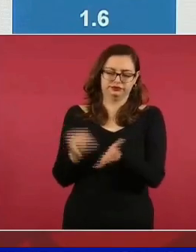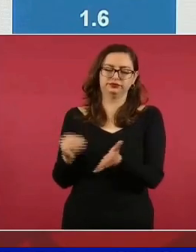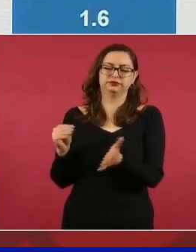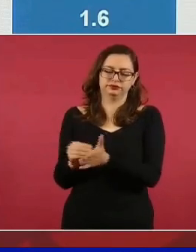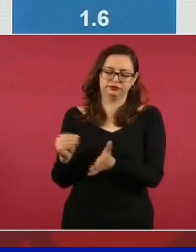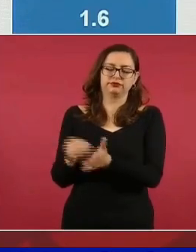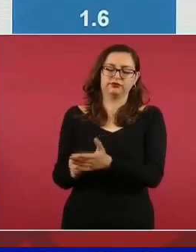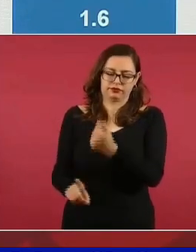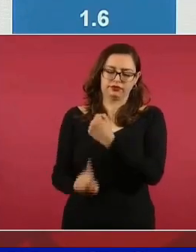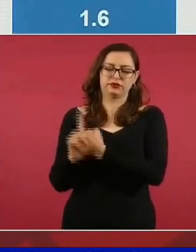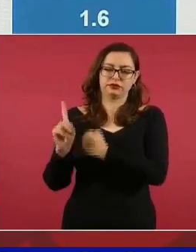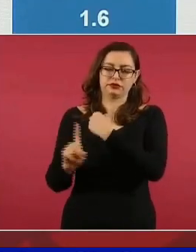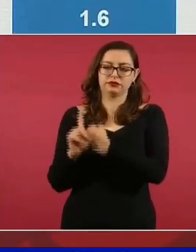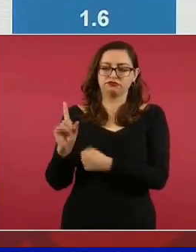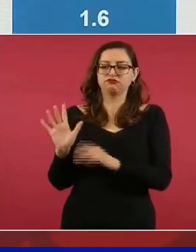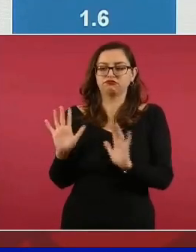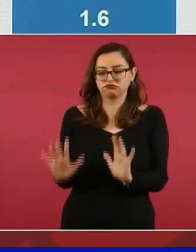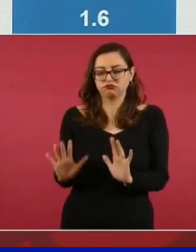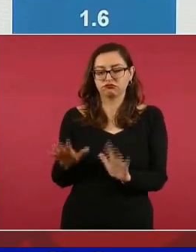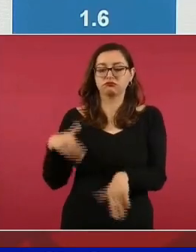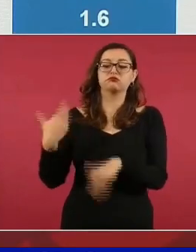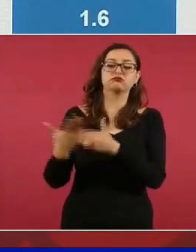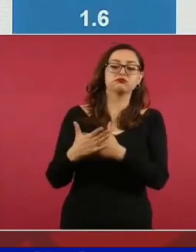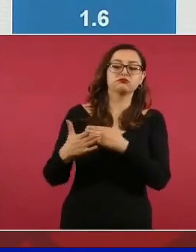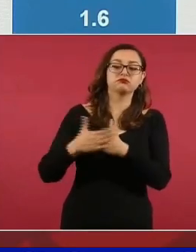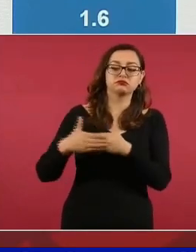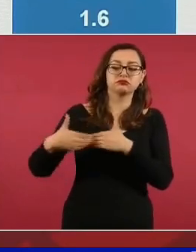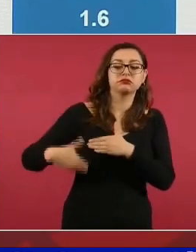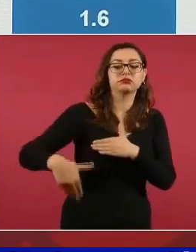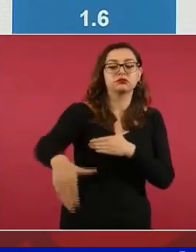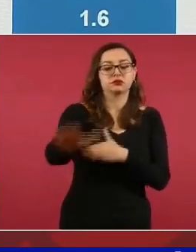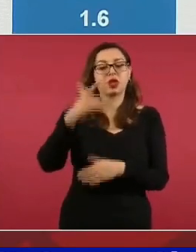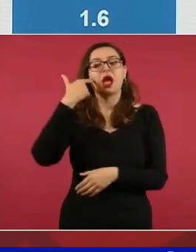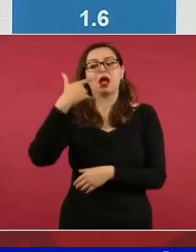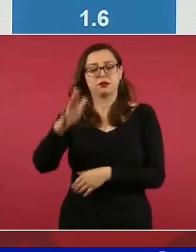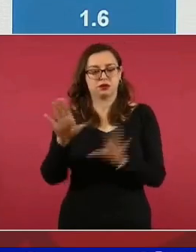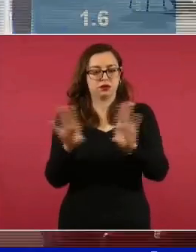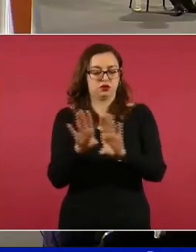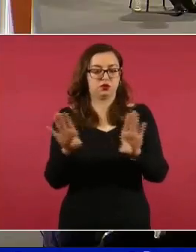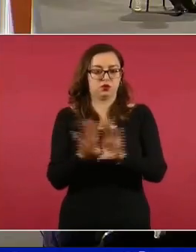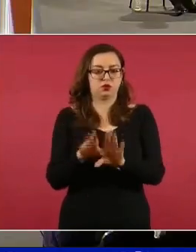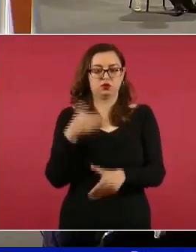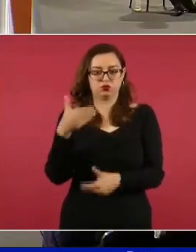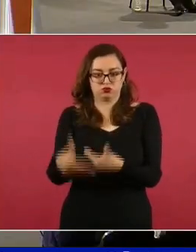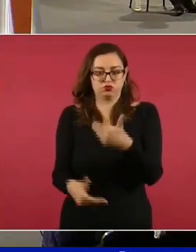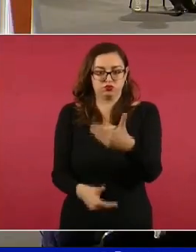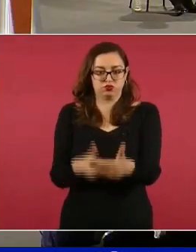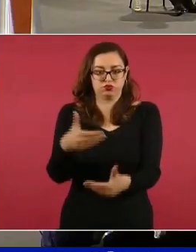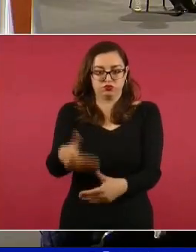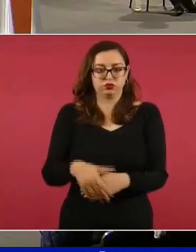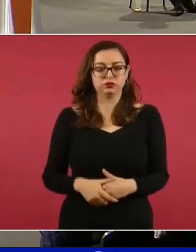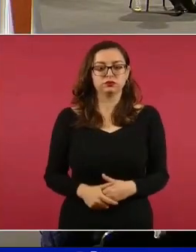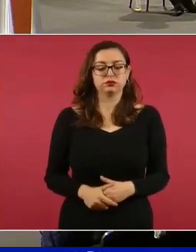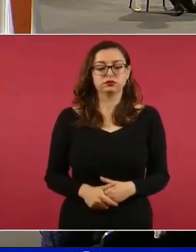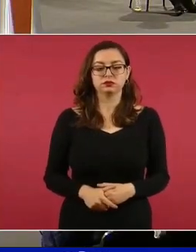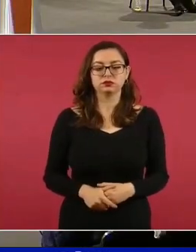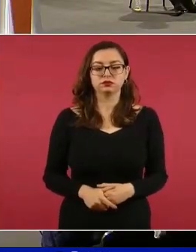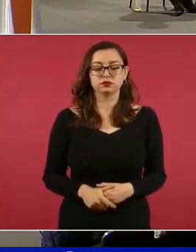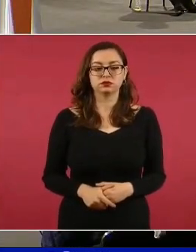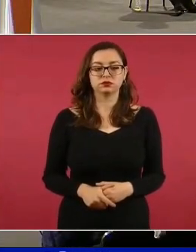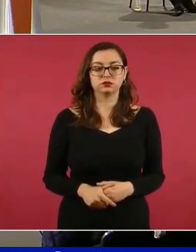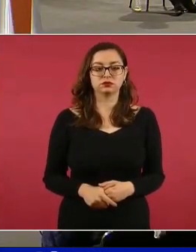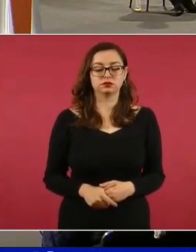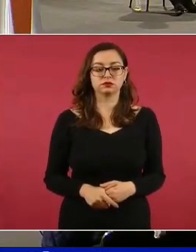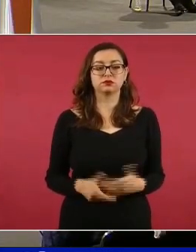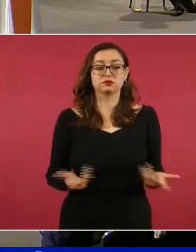Yo espero de todas maneras que sean buenos los resultados. Ahora, ¿por qué no ponen de